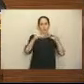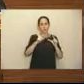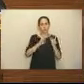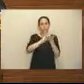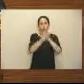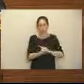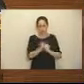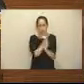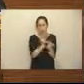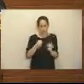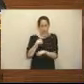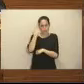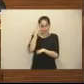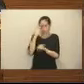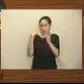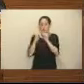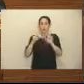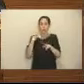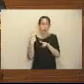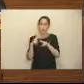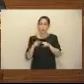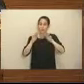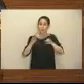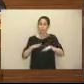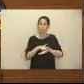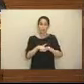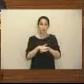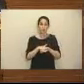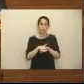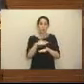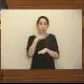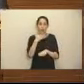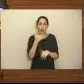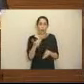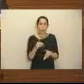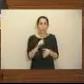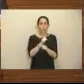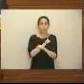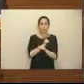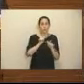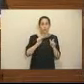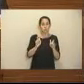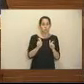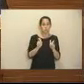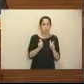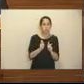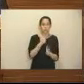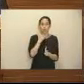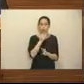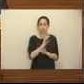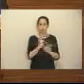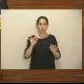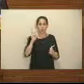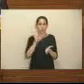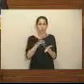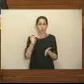desde luego sus políticas no han conseguido siquiera mitigar o invertir la tendencia negativa que llevábamos acumulada desde